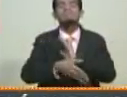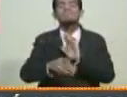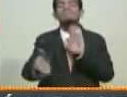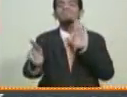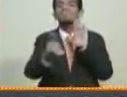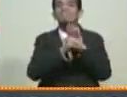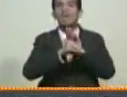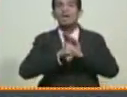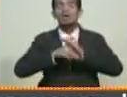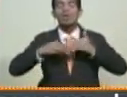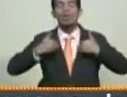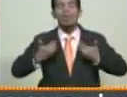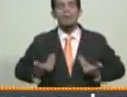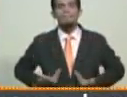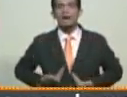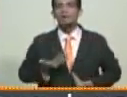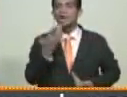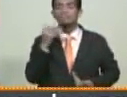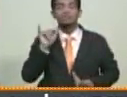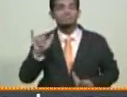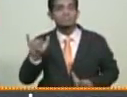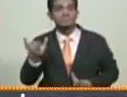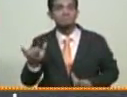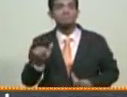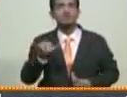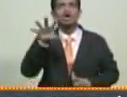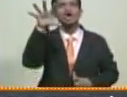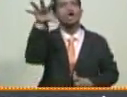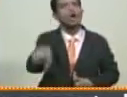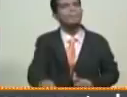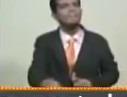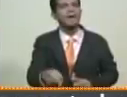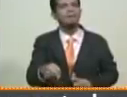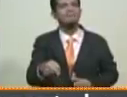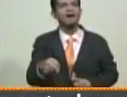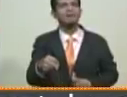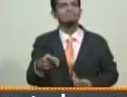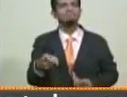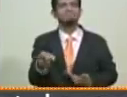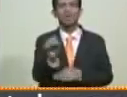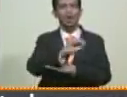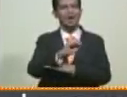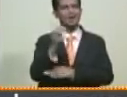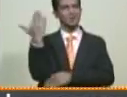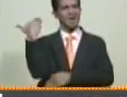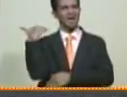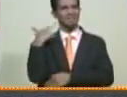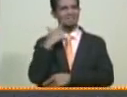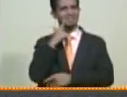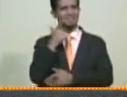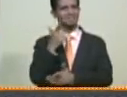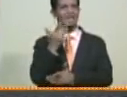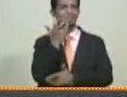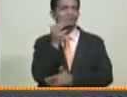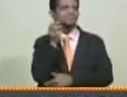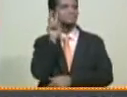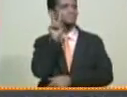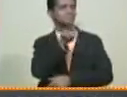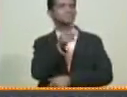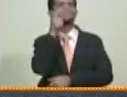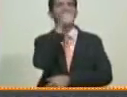los que compraron la ballena y el rinoceronte para echárselo a los viejitos cuando protestaban, porque no debían protestar en la calle. O